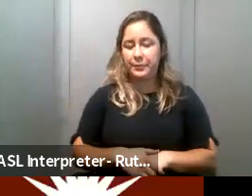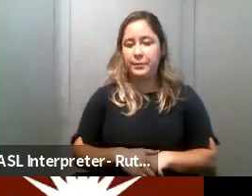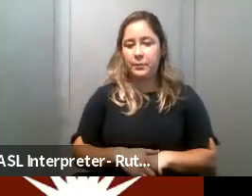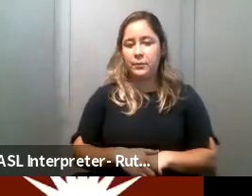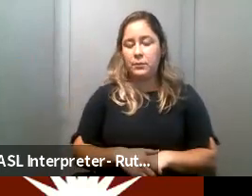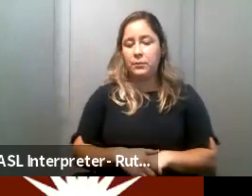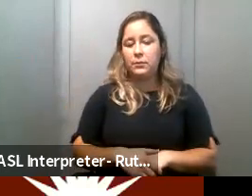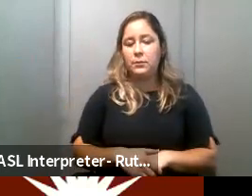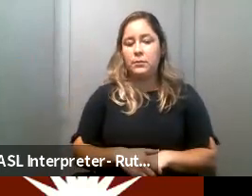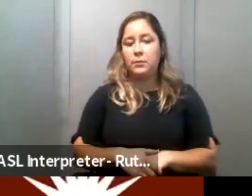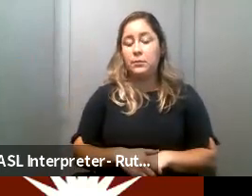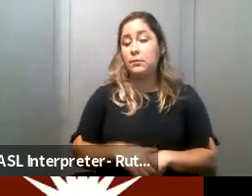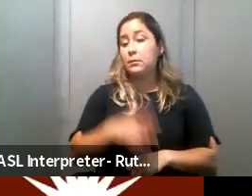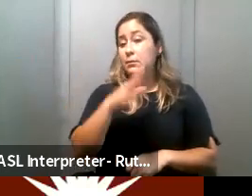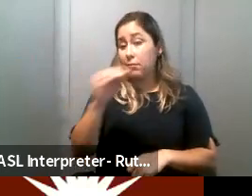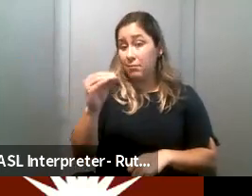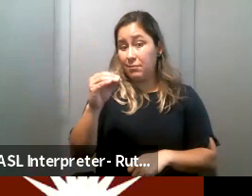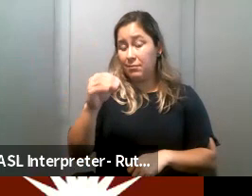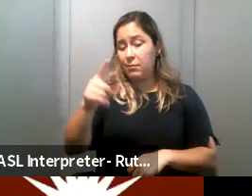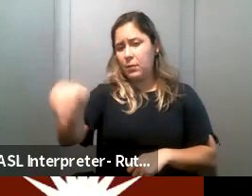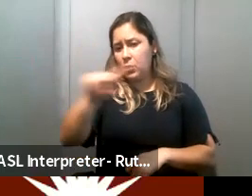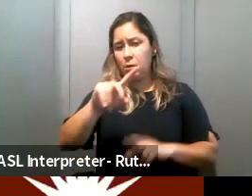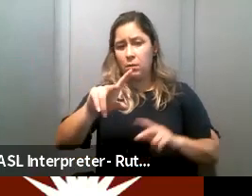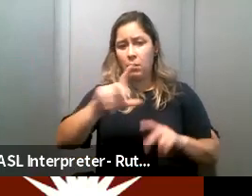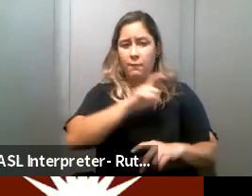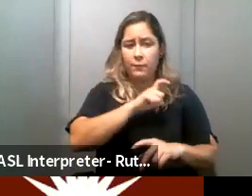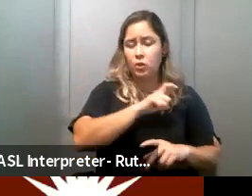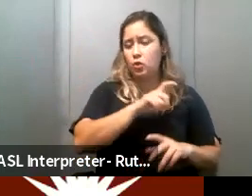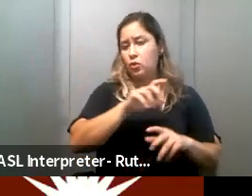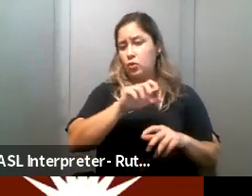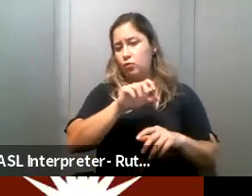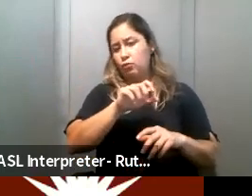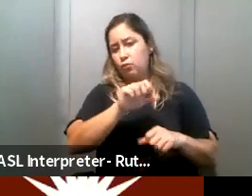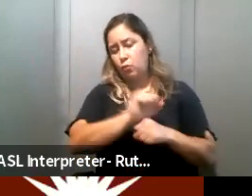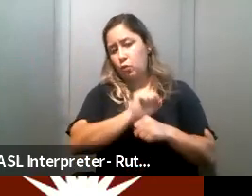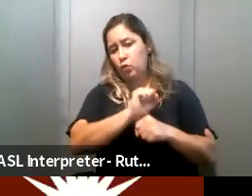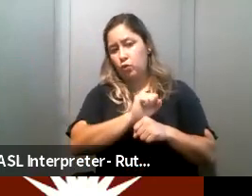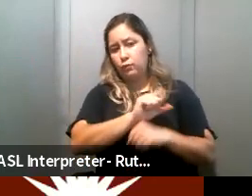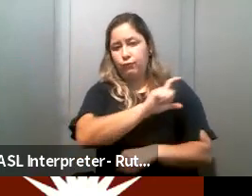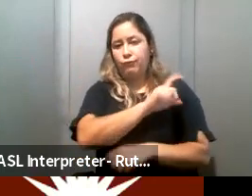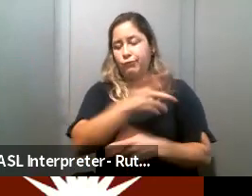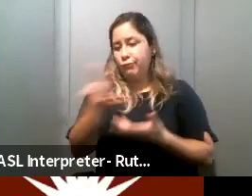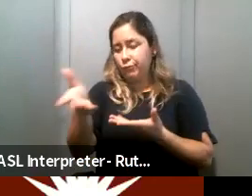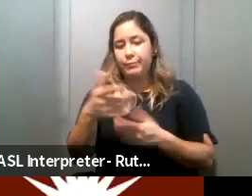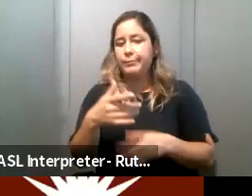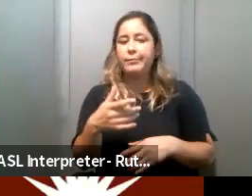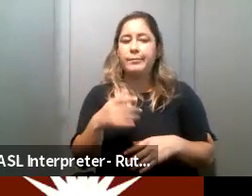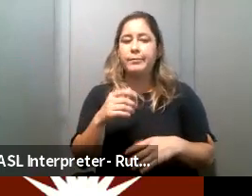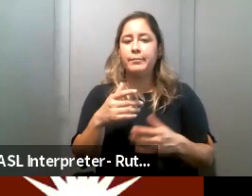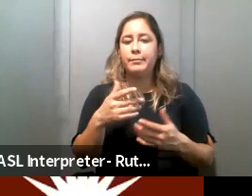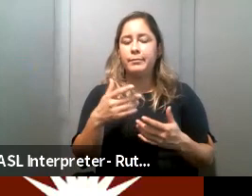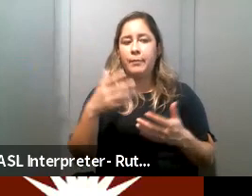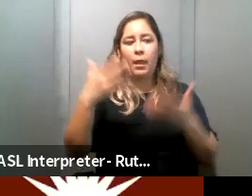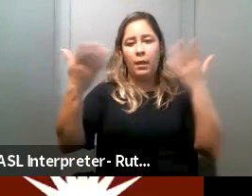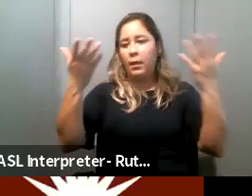oficiales no tienen el conocimiento y el entrenamiento para tratarlo. En el mismo periodo, pues la fracción de